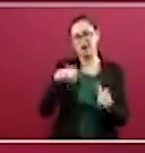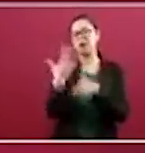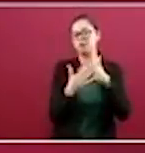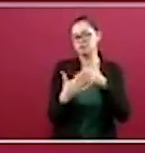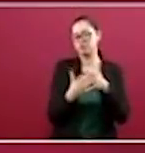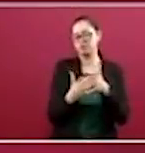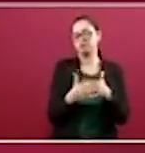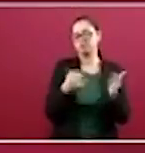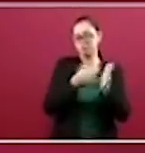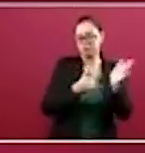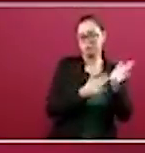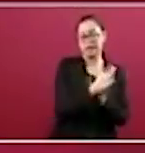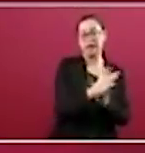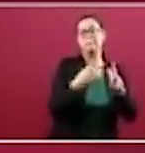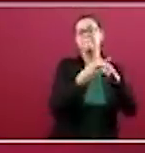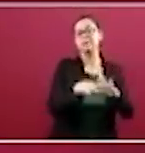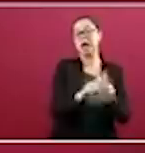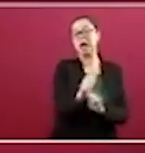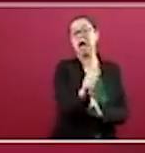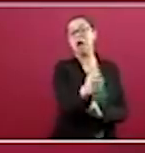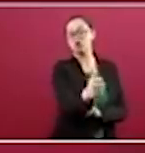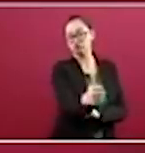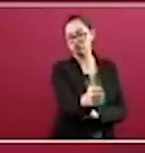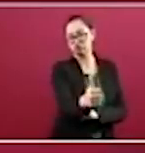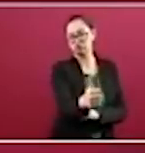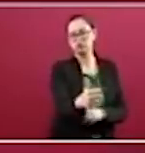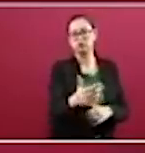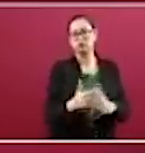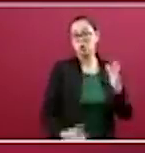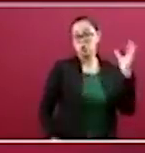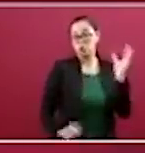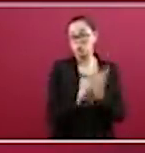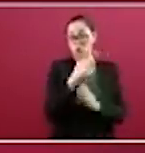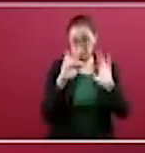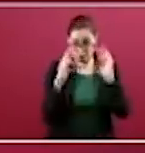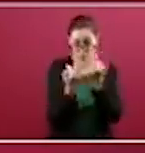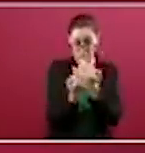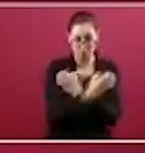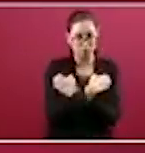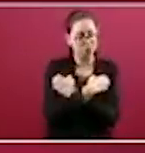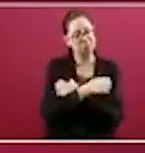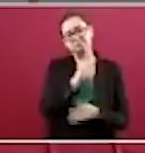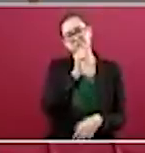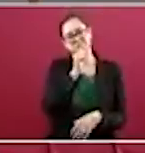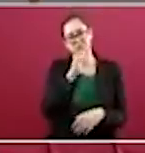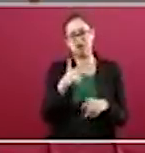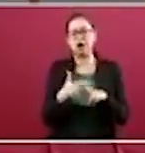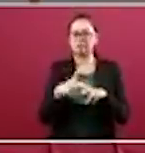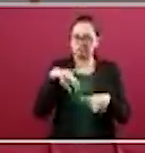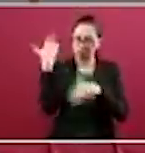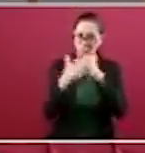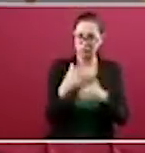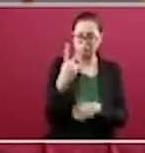el próximo ciclo escolar, que es de agosto. Esos todavía no tienen el nuevo modelo, será hasta el siguiente ciclo.